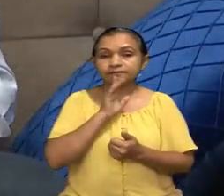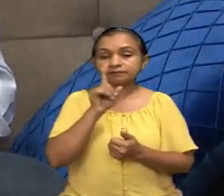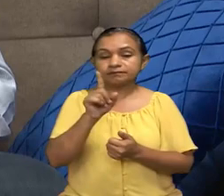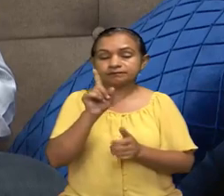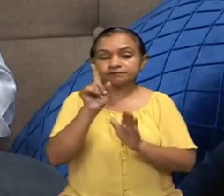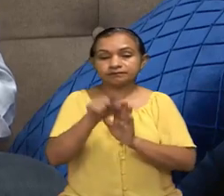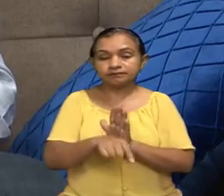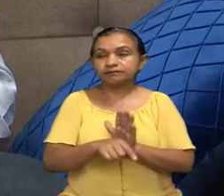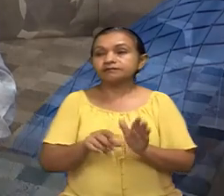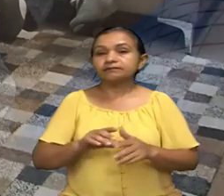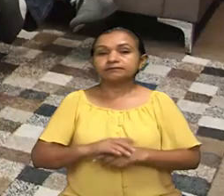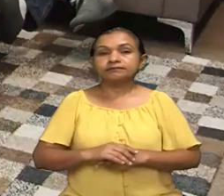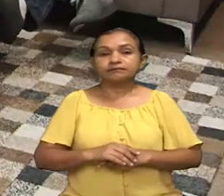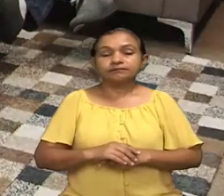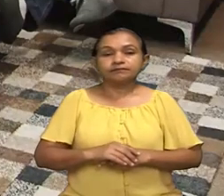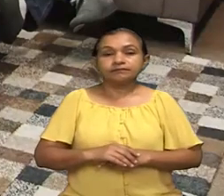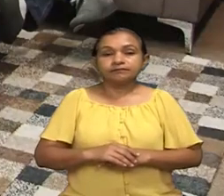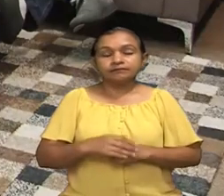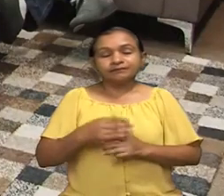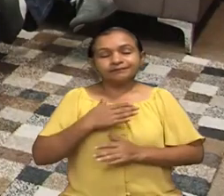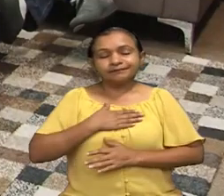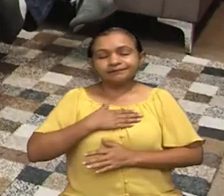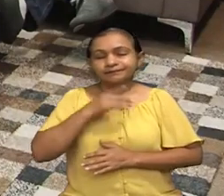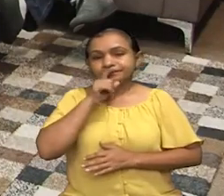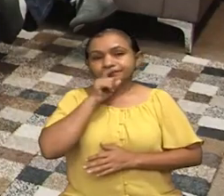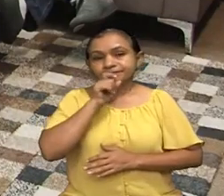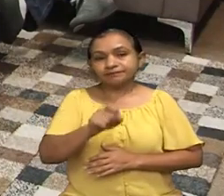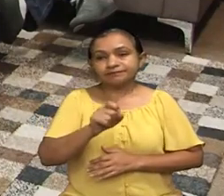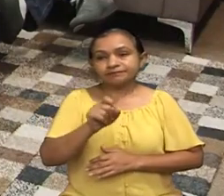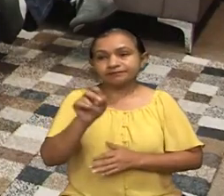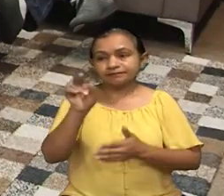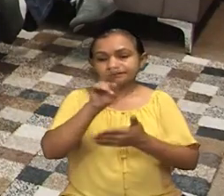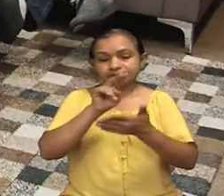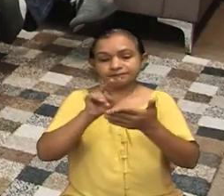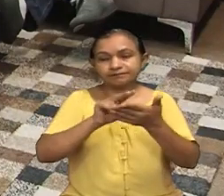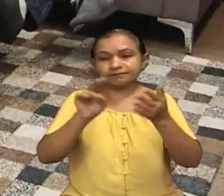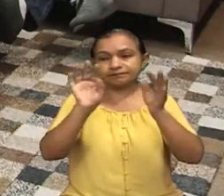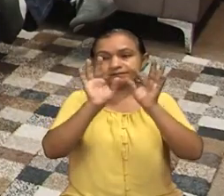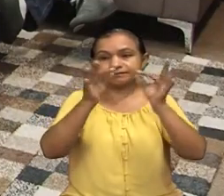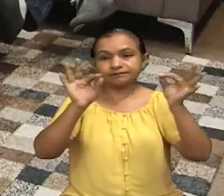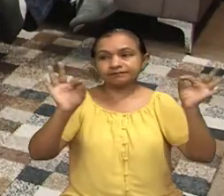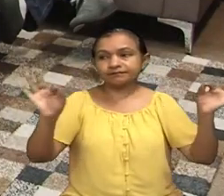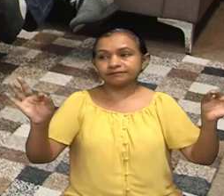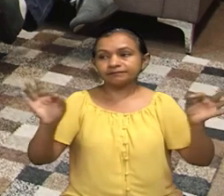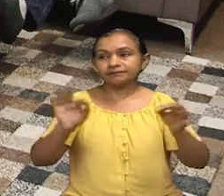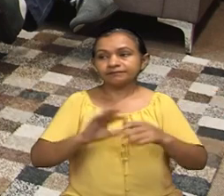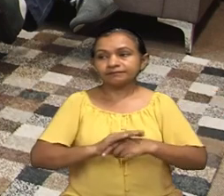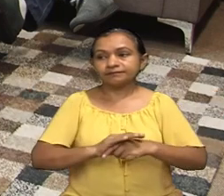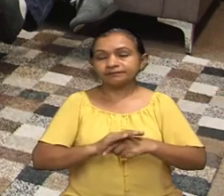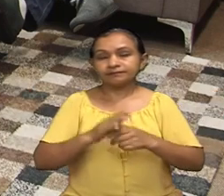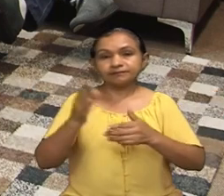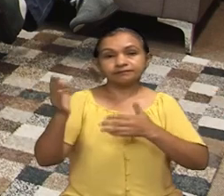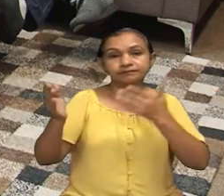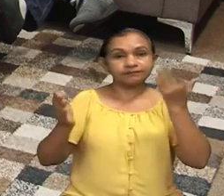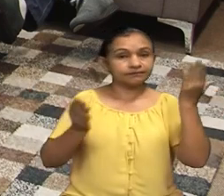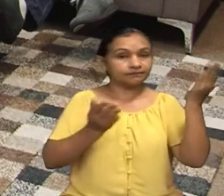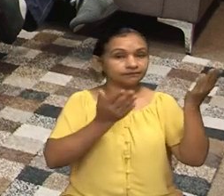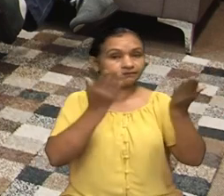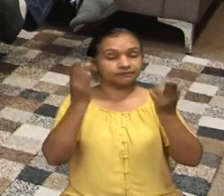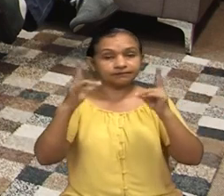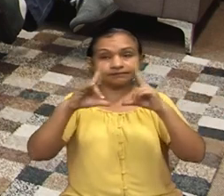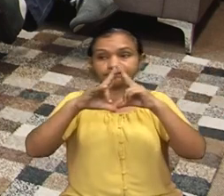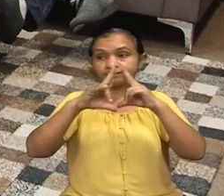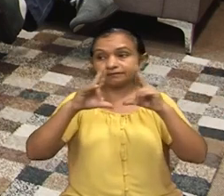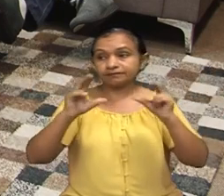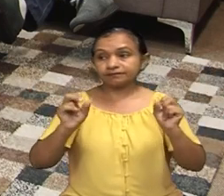minuto para nuestra audiencia. Sí, me gustaría leer una frase. Adelante. De una poetisa